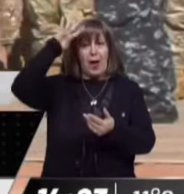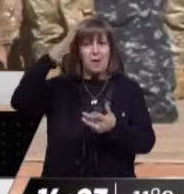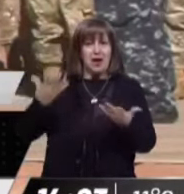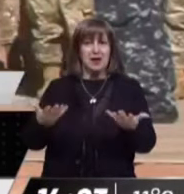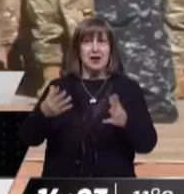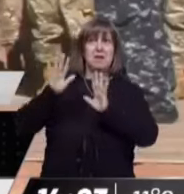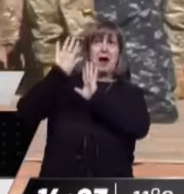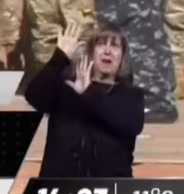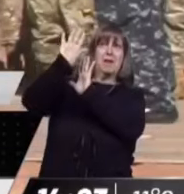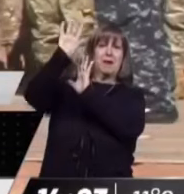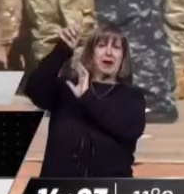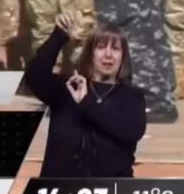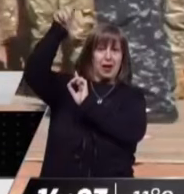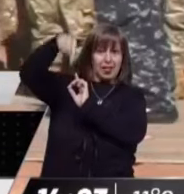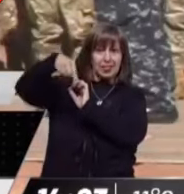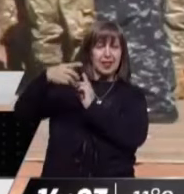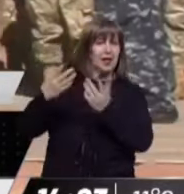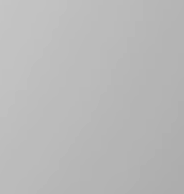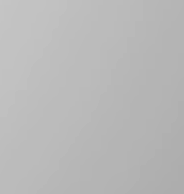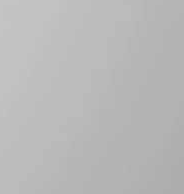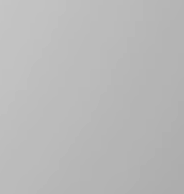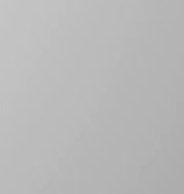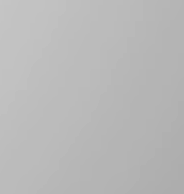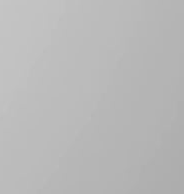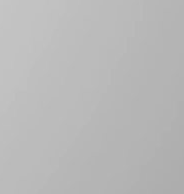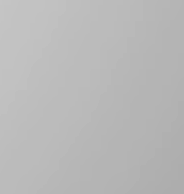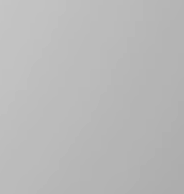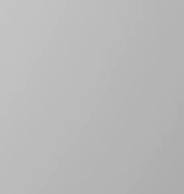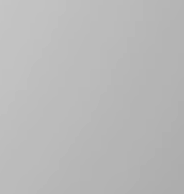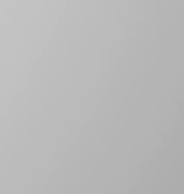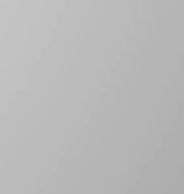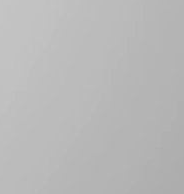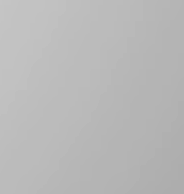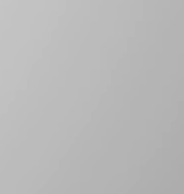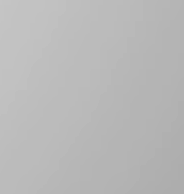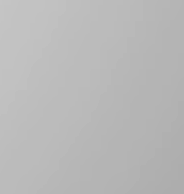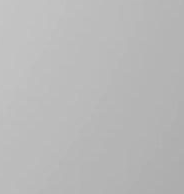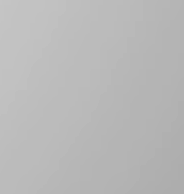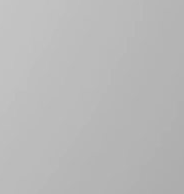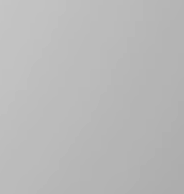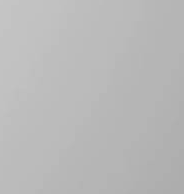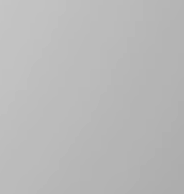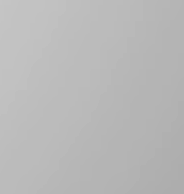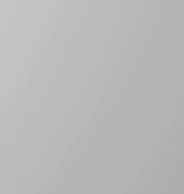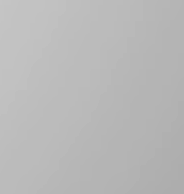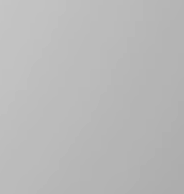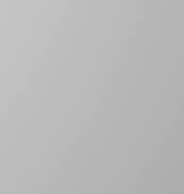parando a los realistas en el norte? Hoy la República Argentina, su límite.